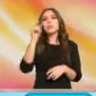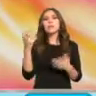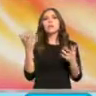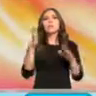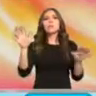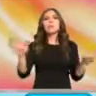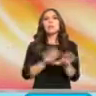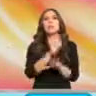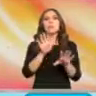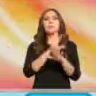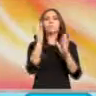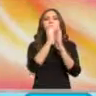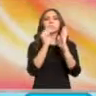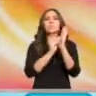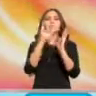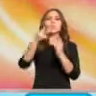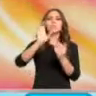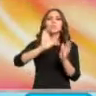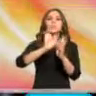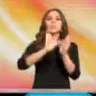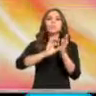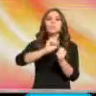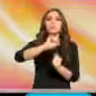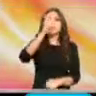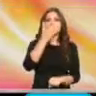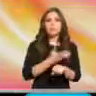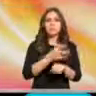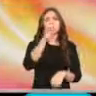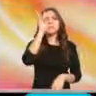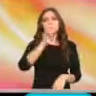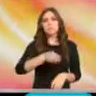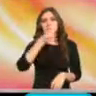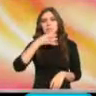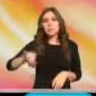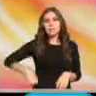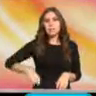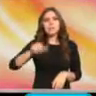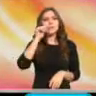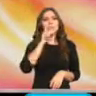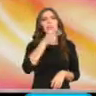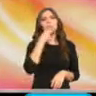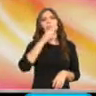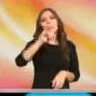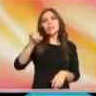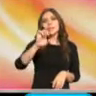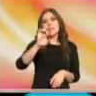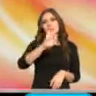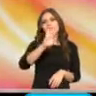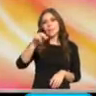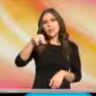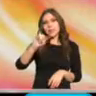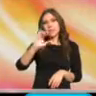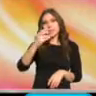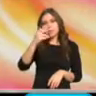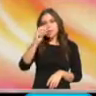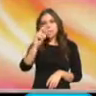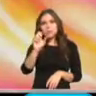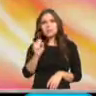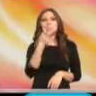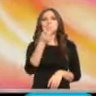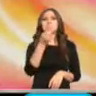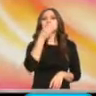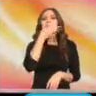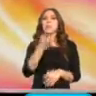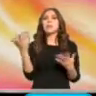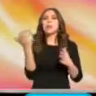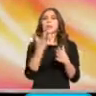Unidos. ¿Qué es lo interesante de la película? Como siempre, Jeff Nichols es un gran director, siempre desconcierta, es uno de